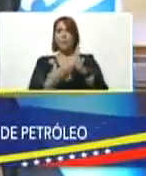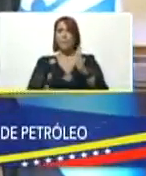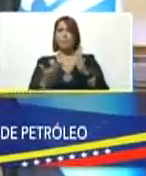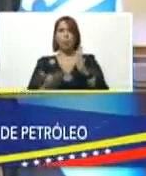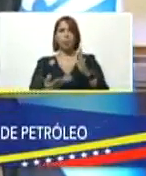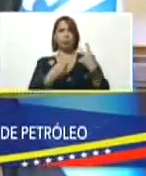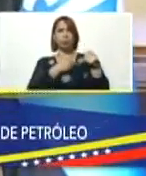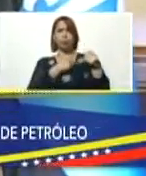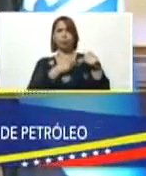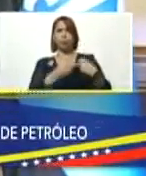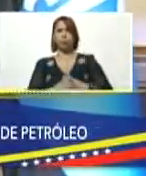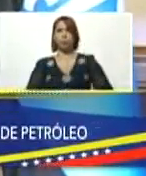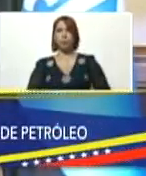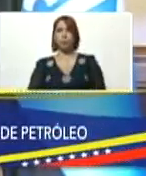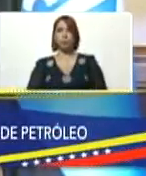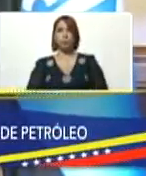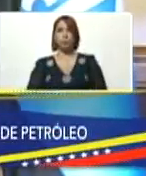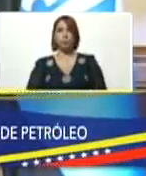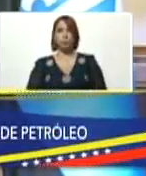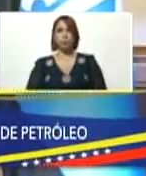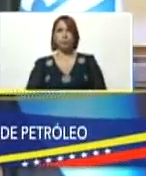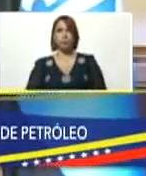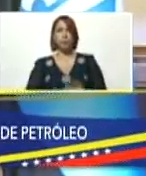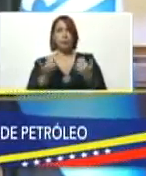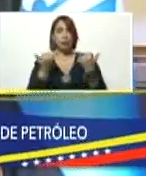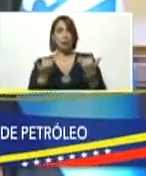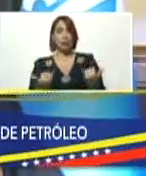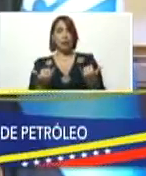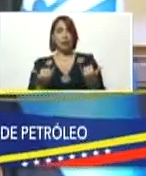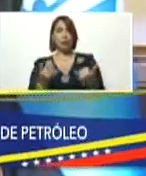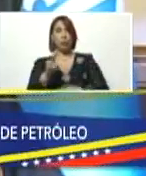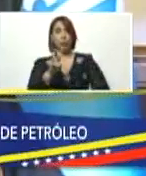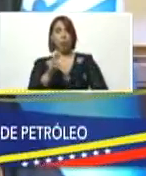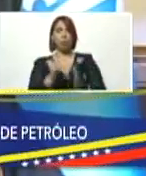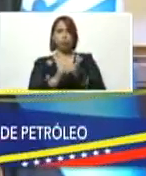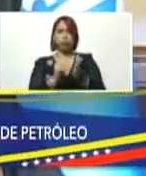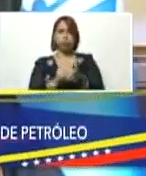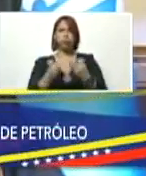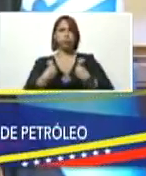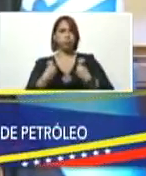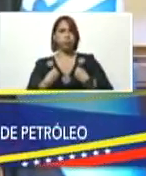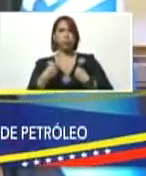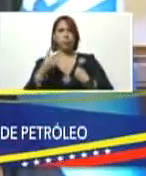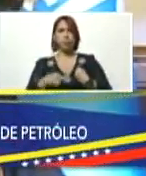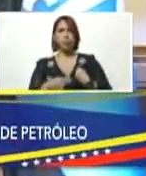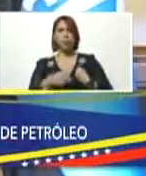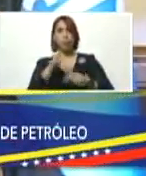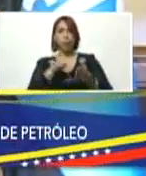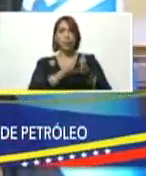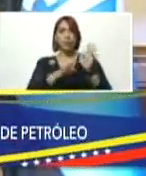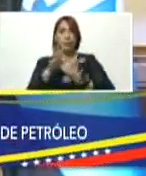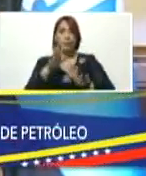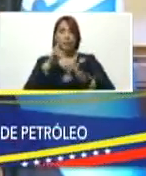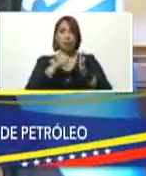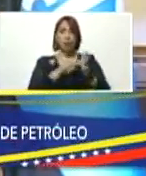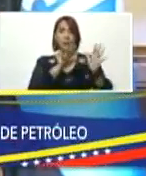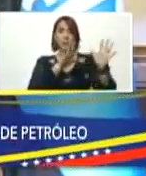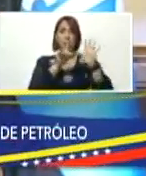jugado un papel fundamental. Y ahora en estos dos momentos que hemos visto, el momento